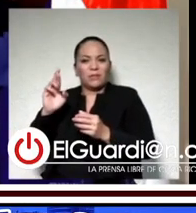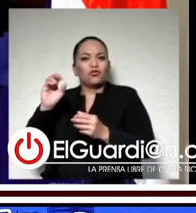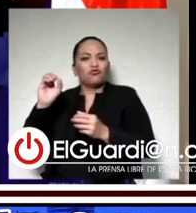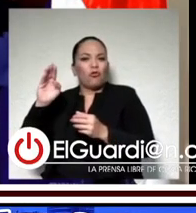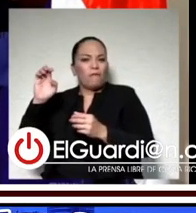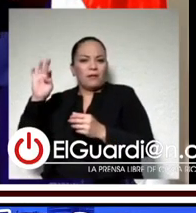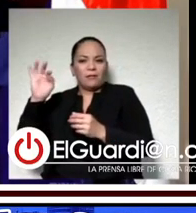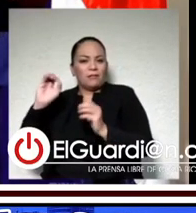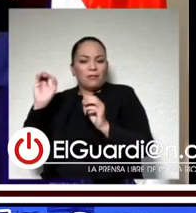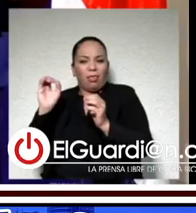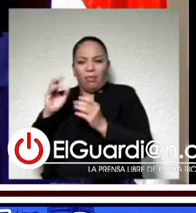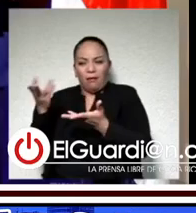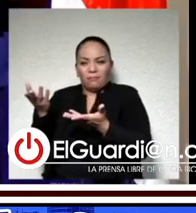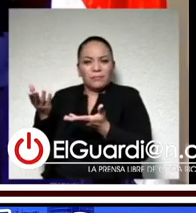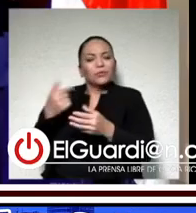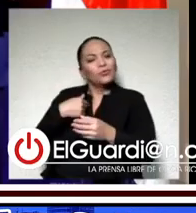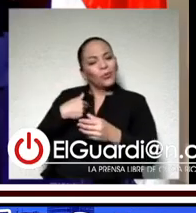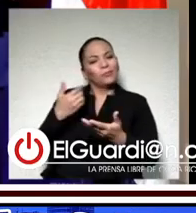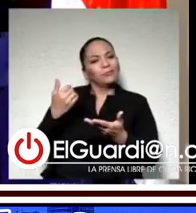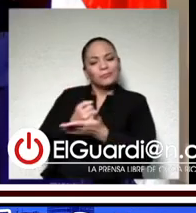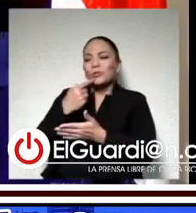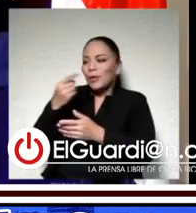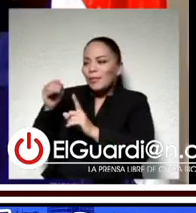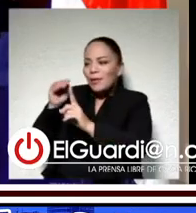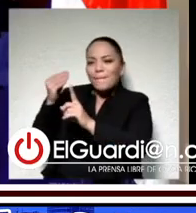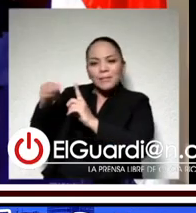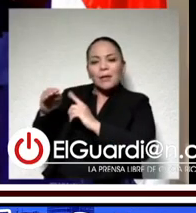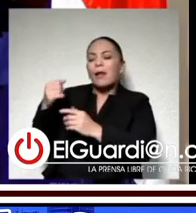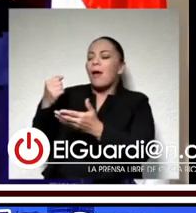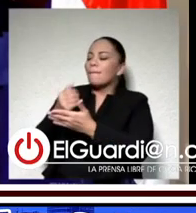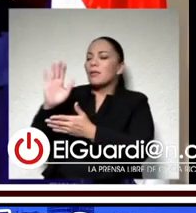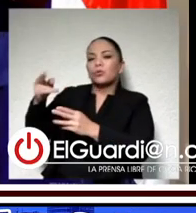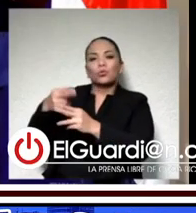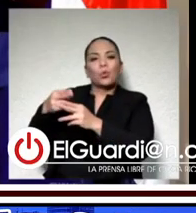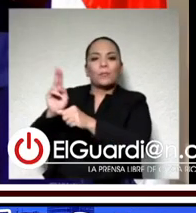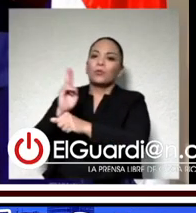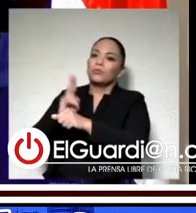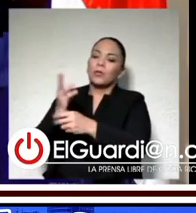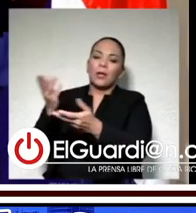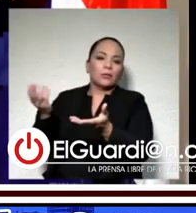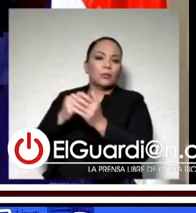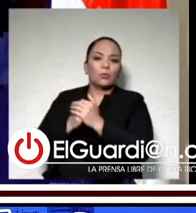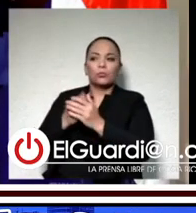lamento mucho que estén usando tu muy buen nombre de parte de este